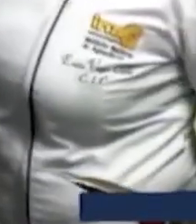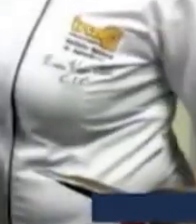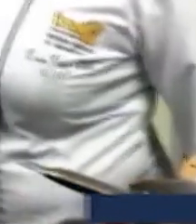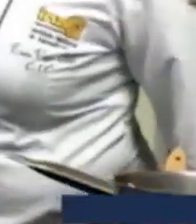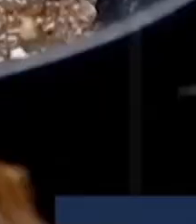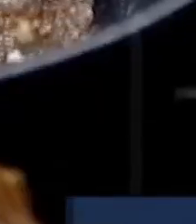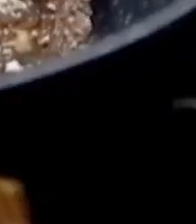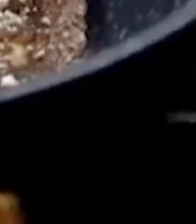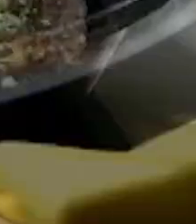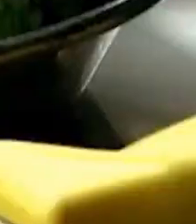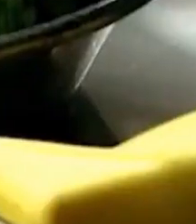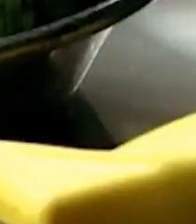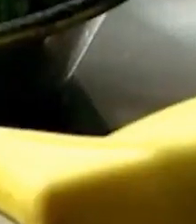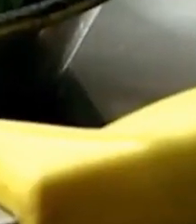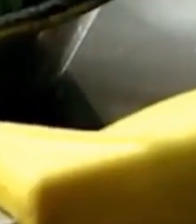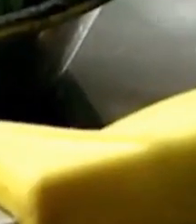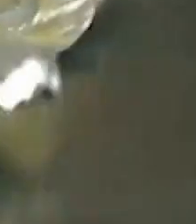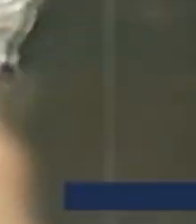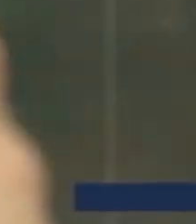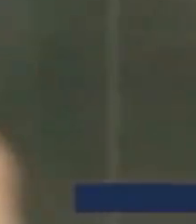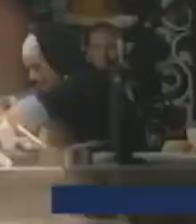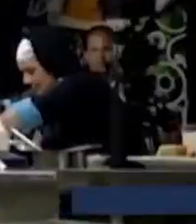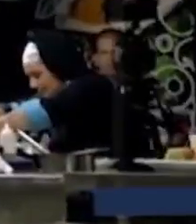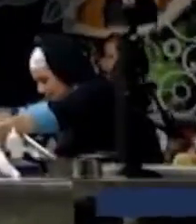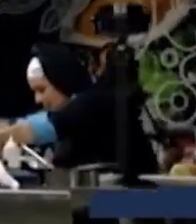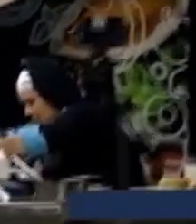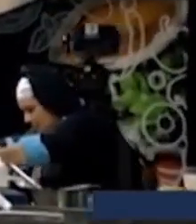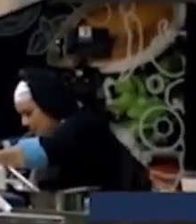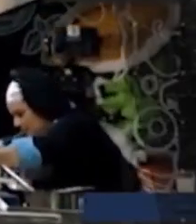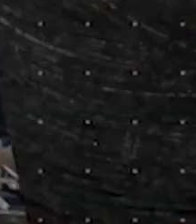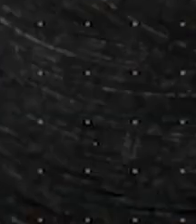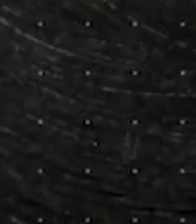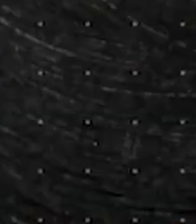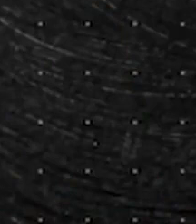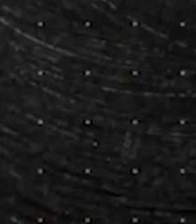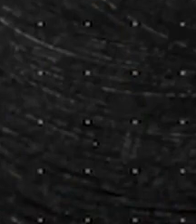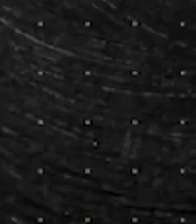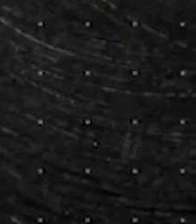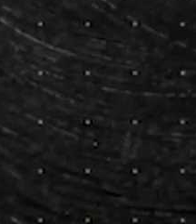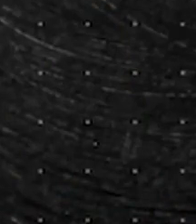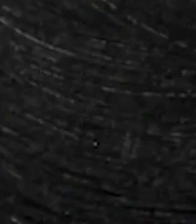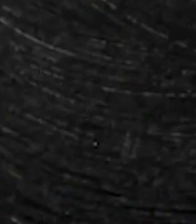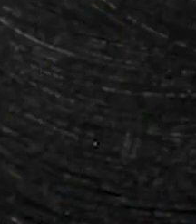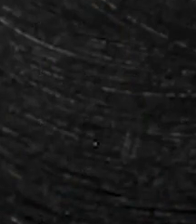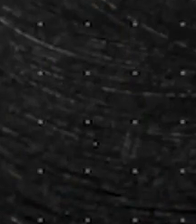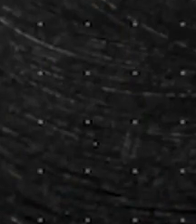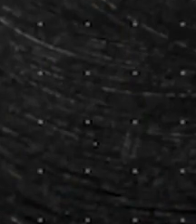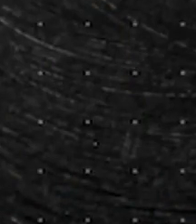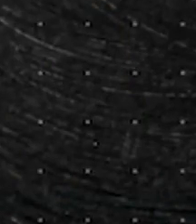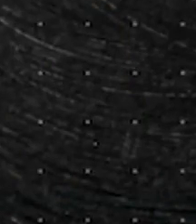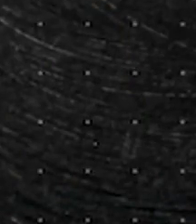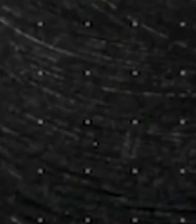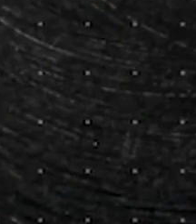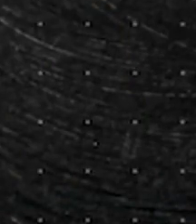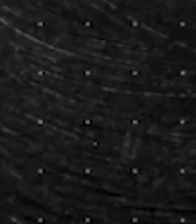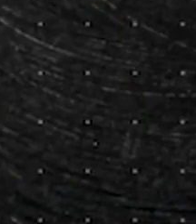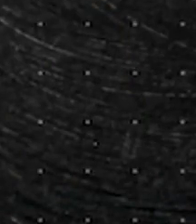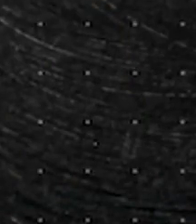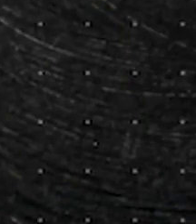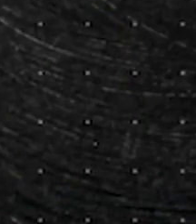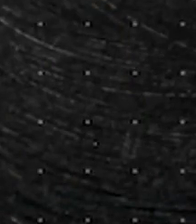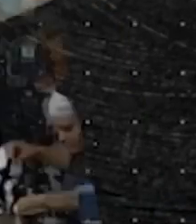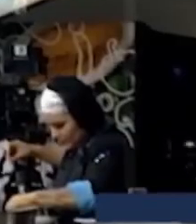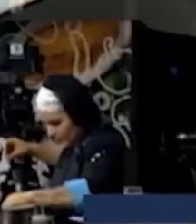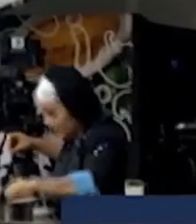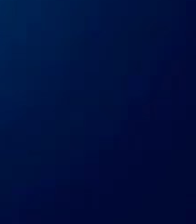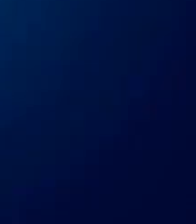de esta maratón y disfruta los capítulos 4, 5 y 6 el próximo domingo 26 de abril a las 2 de la tarde. Solo